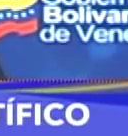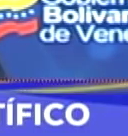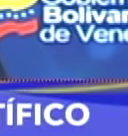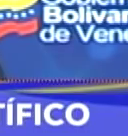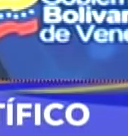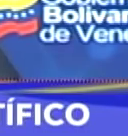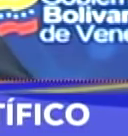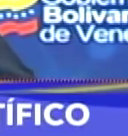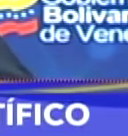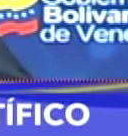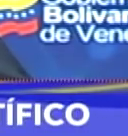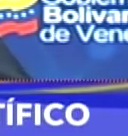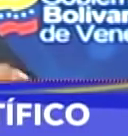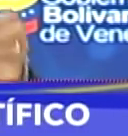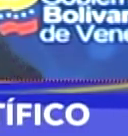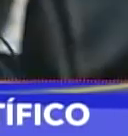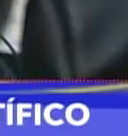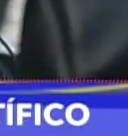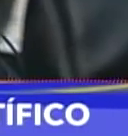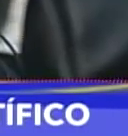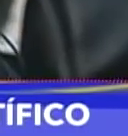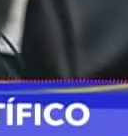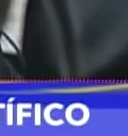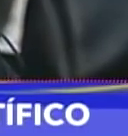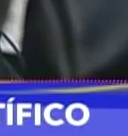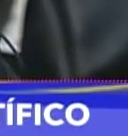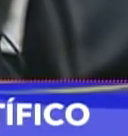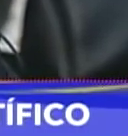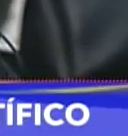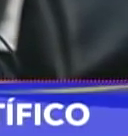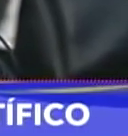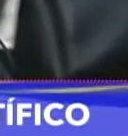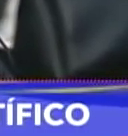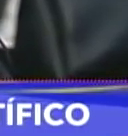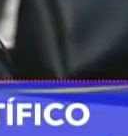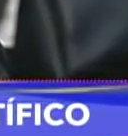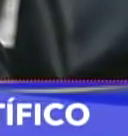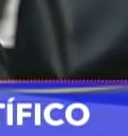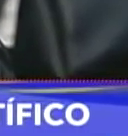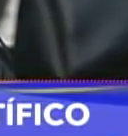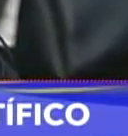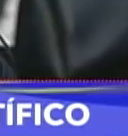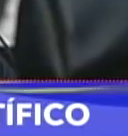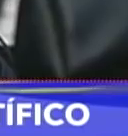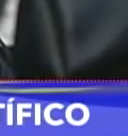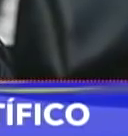de conducir los destinos de este Consejo Científico.